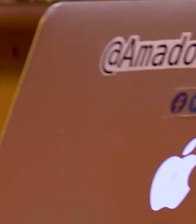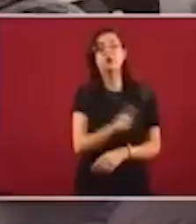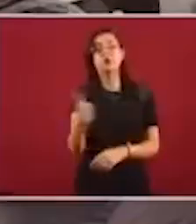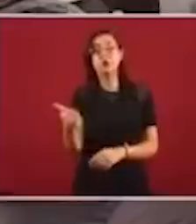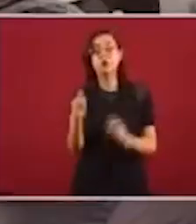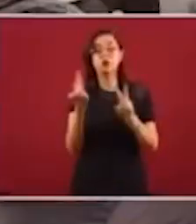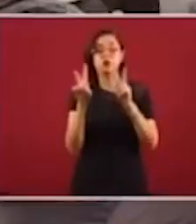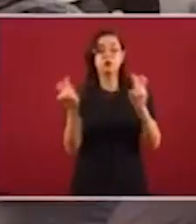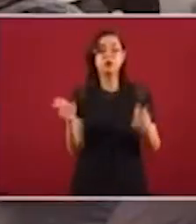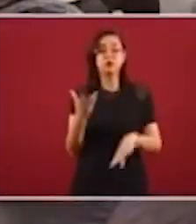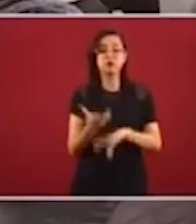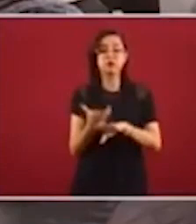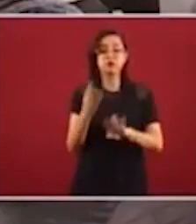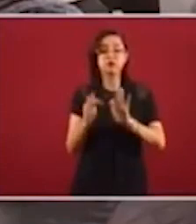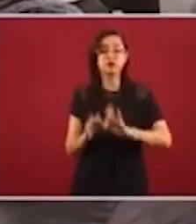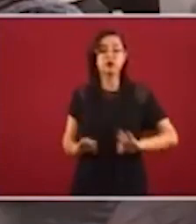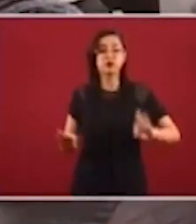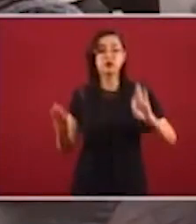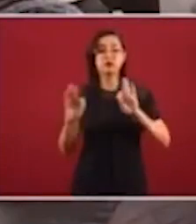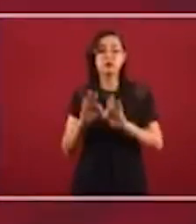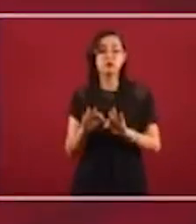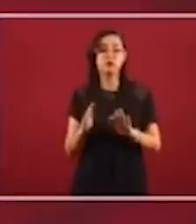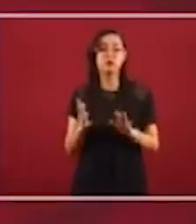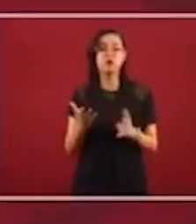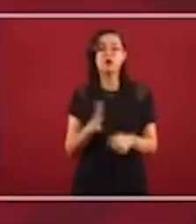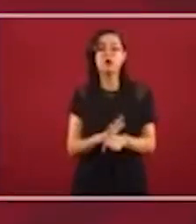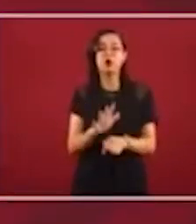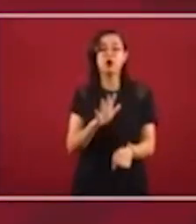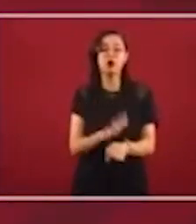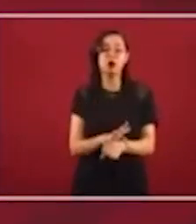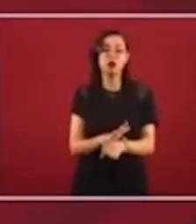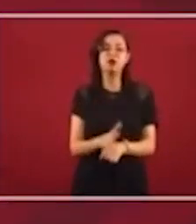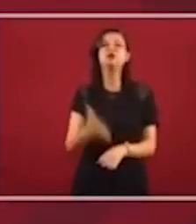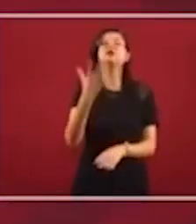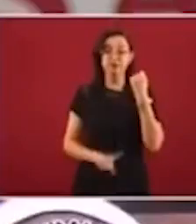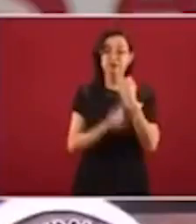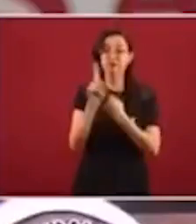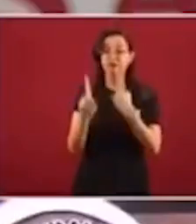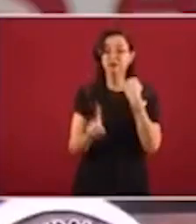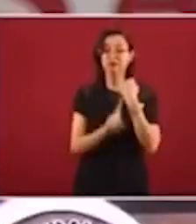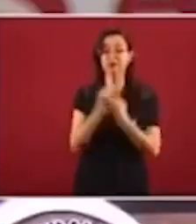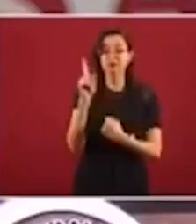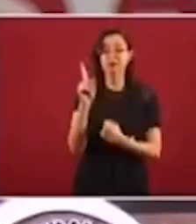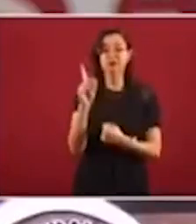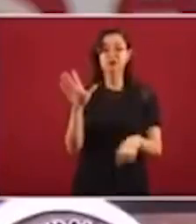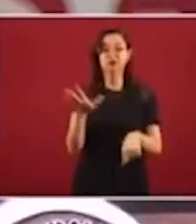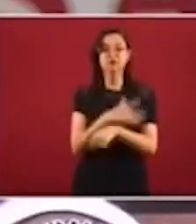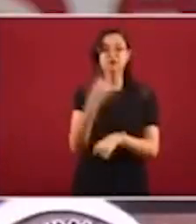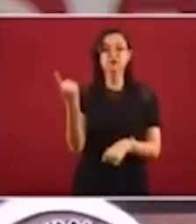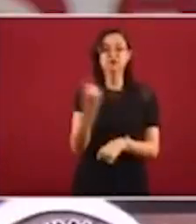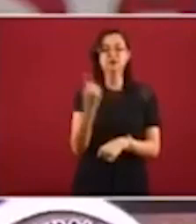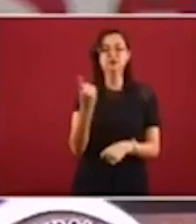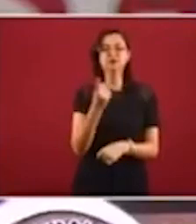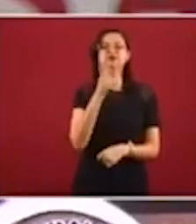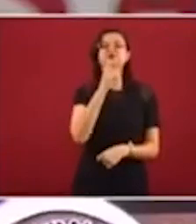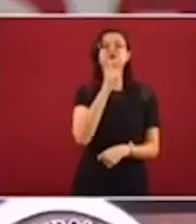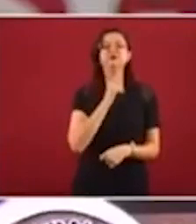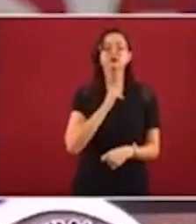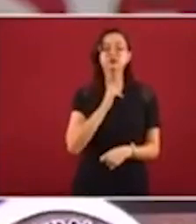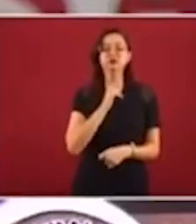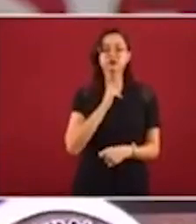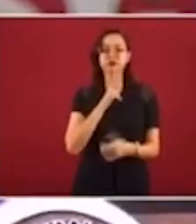ver. Es de que se decidió no aumentar la gasolina, se desplomó el precio del petróleo